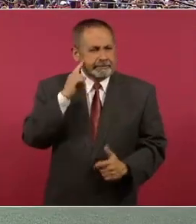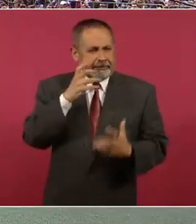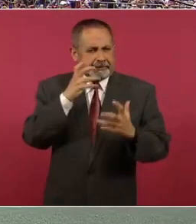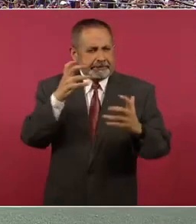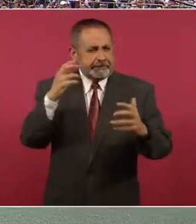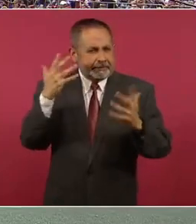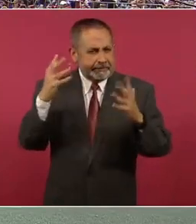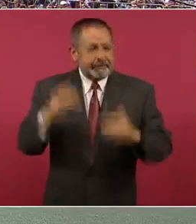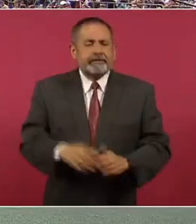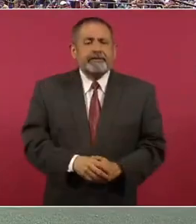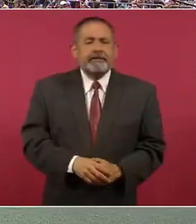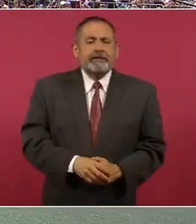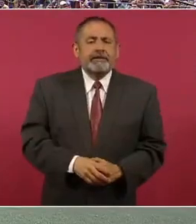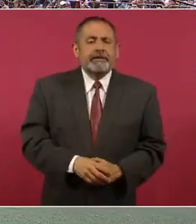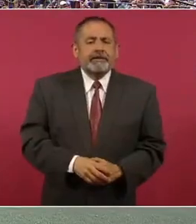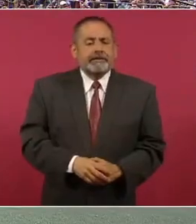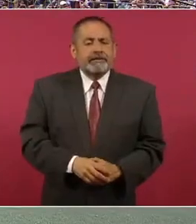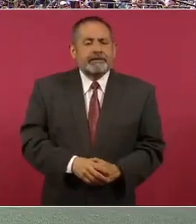Además